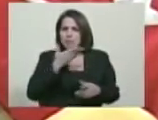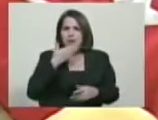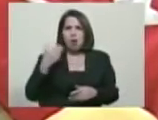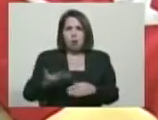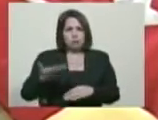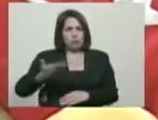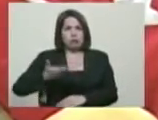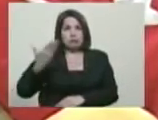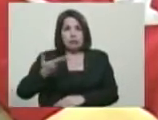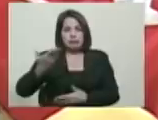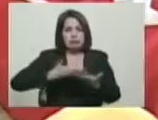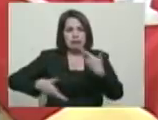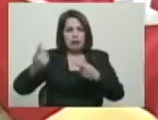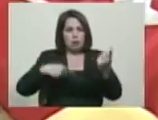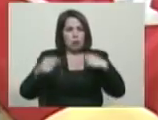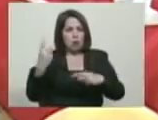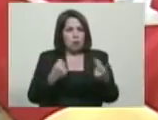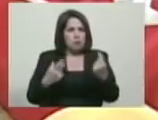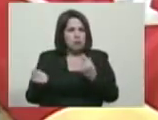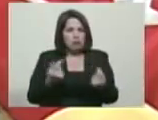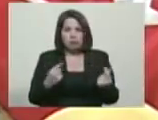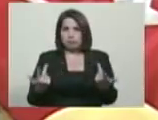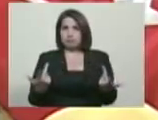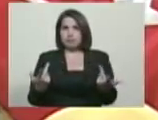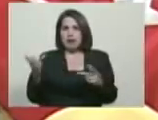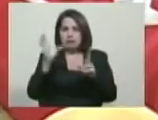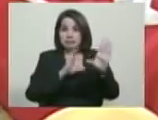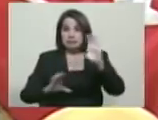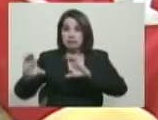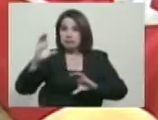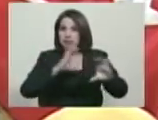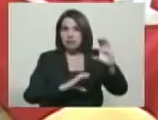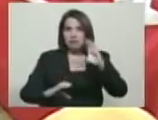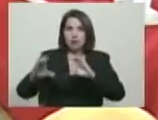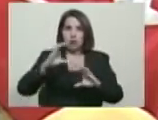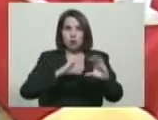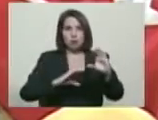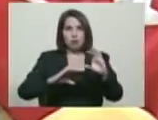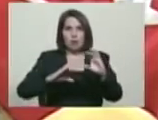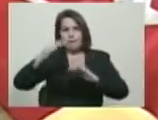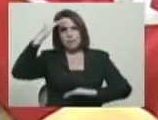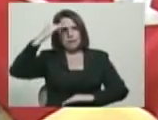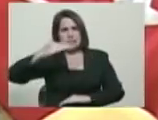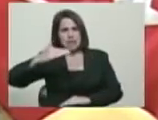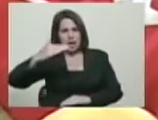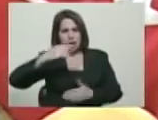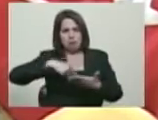económico, comercial, financiero, científico, militar,